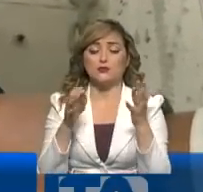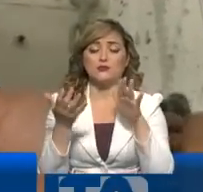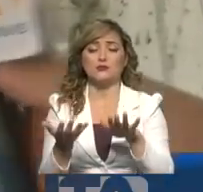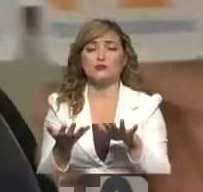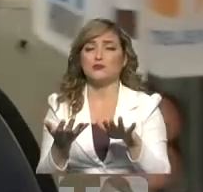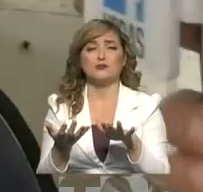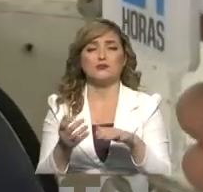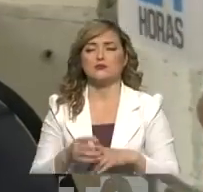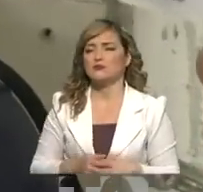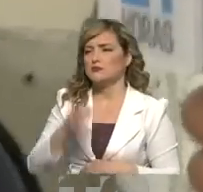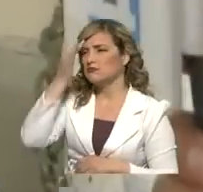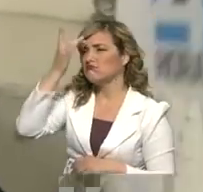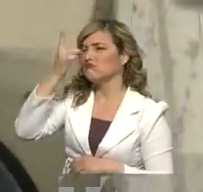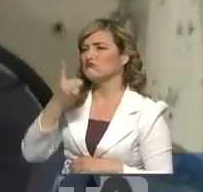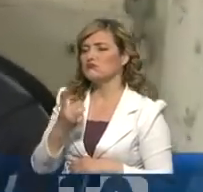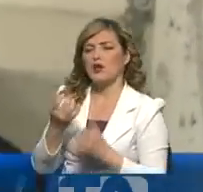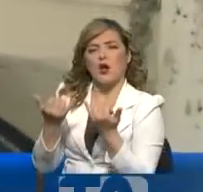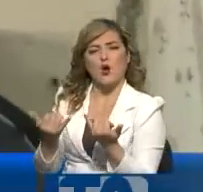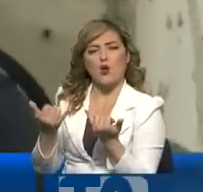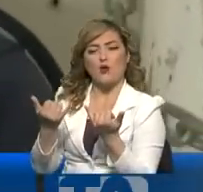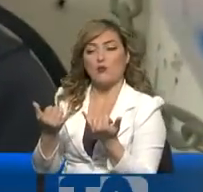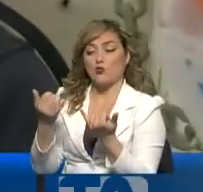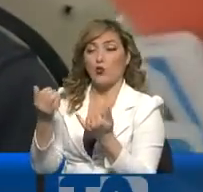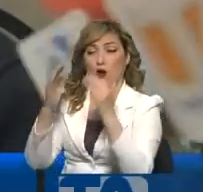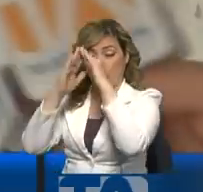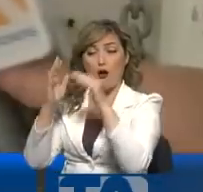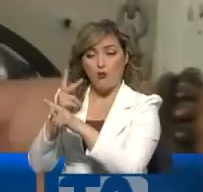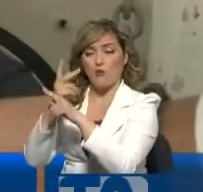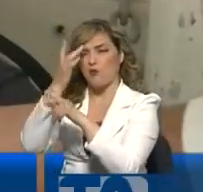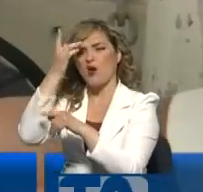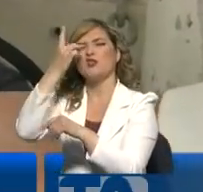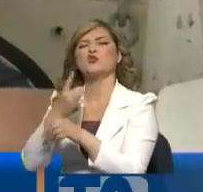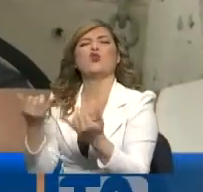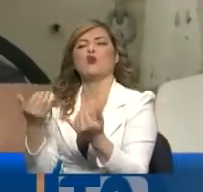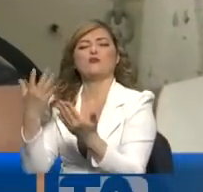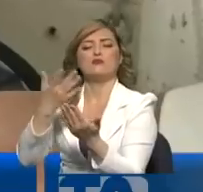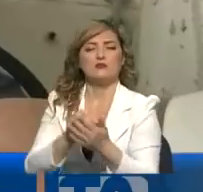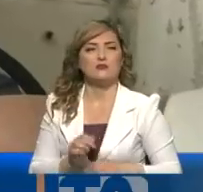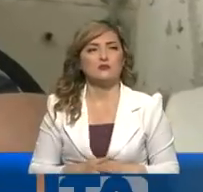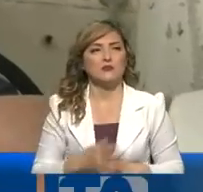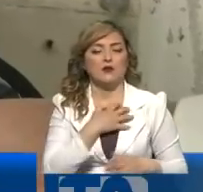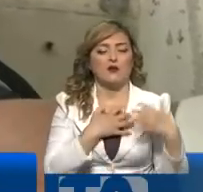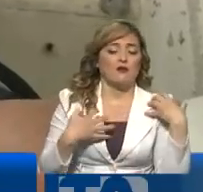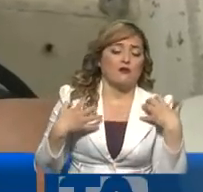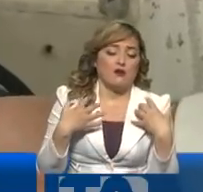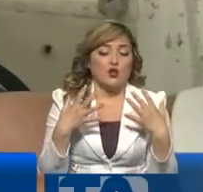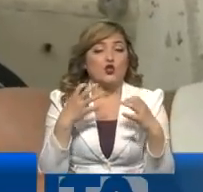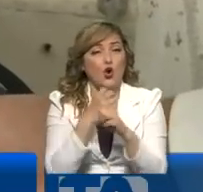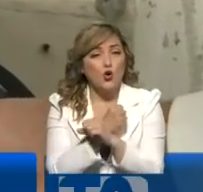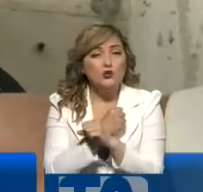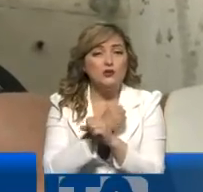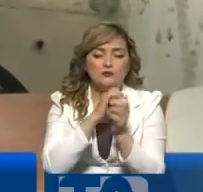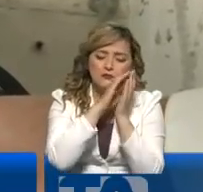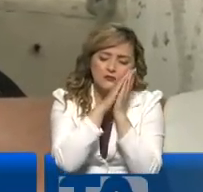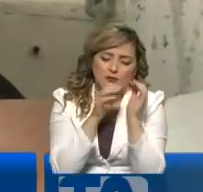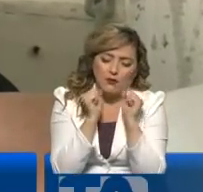nada más. ¿Por qué decidió venir precisamente? Imagino que estaba cuidándose en casa, ¿por qué decidió venir? Porque ya no aguantaba los malestares en las noches,